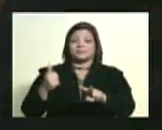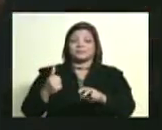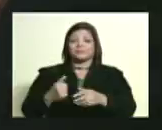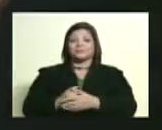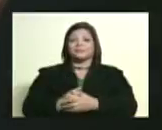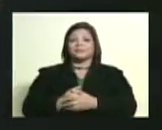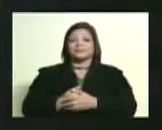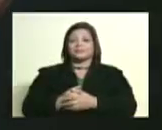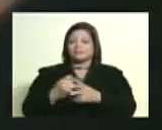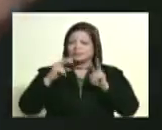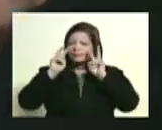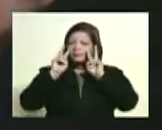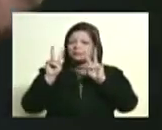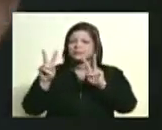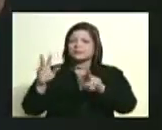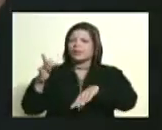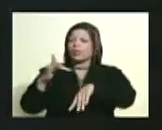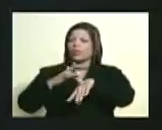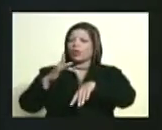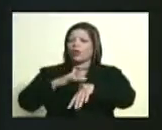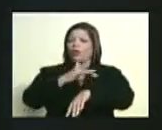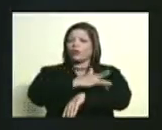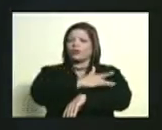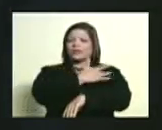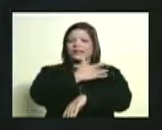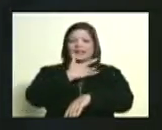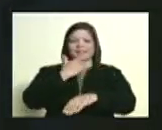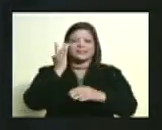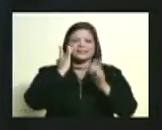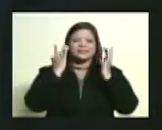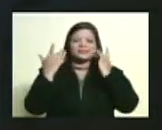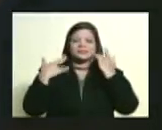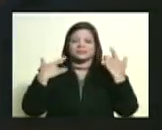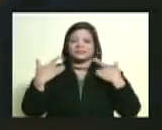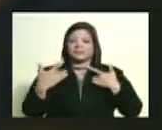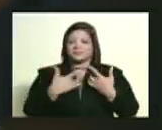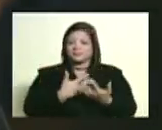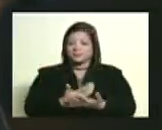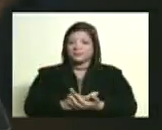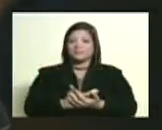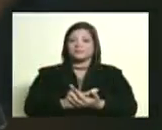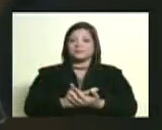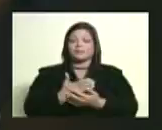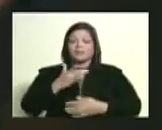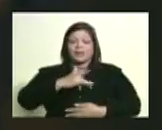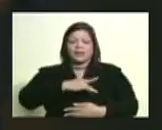y reverte y tocarte y